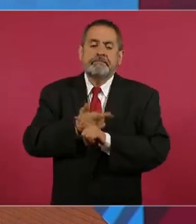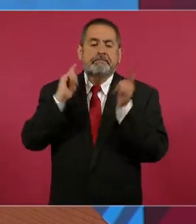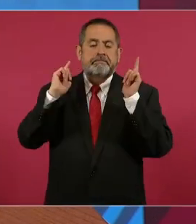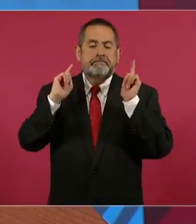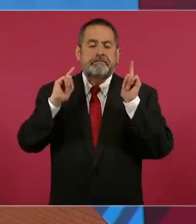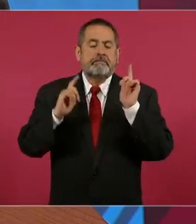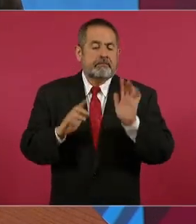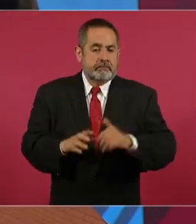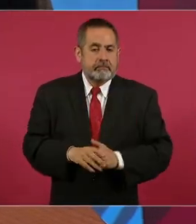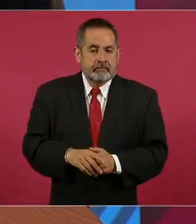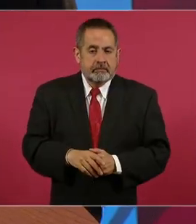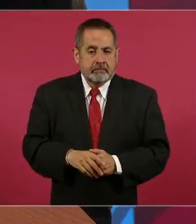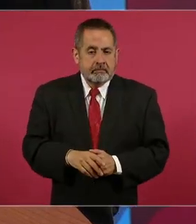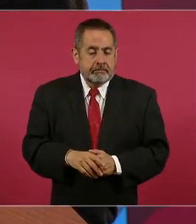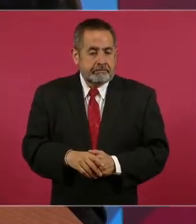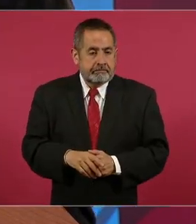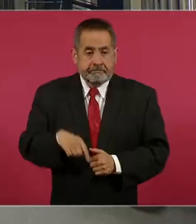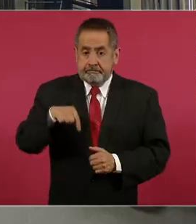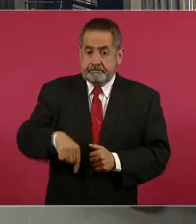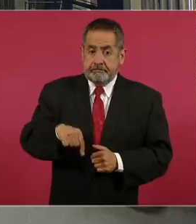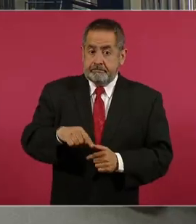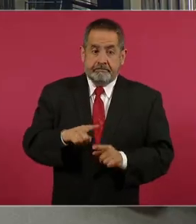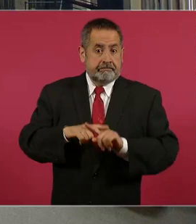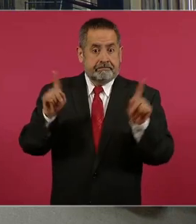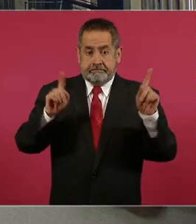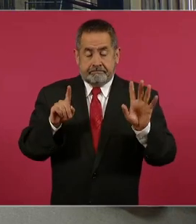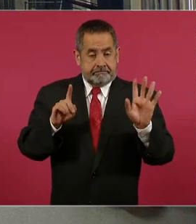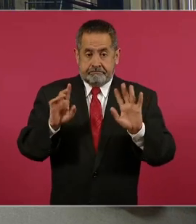que aquí no es como